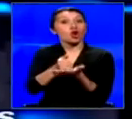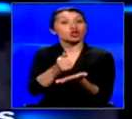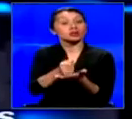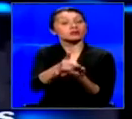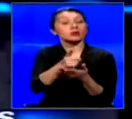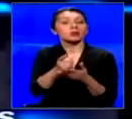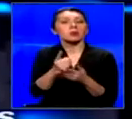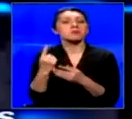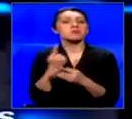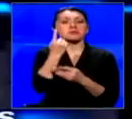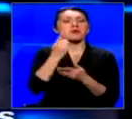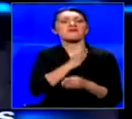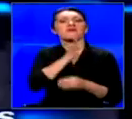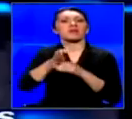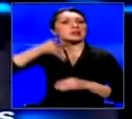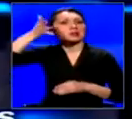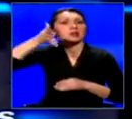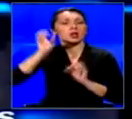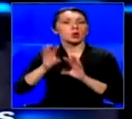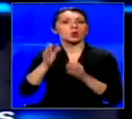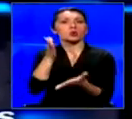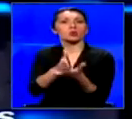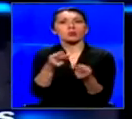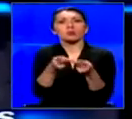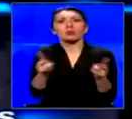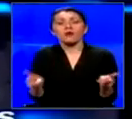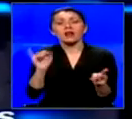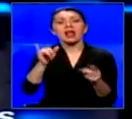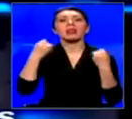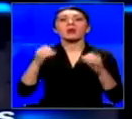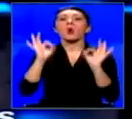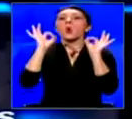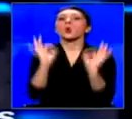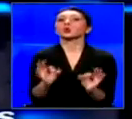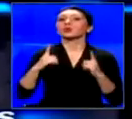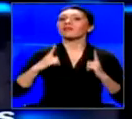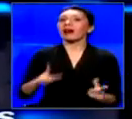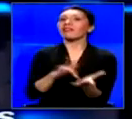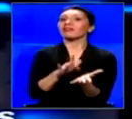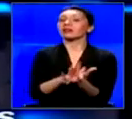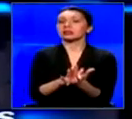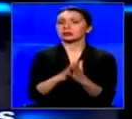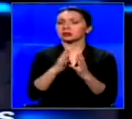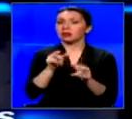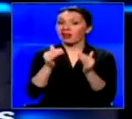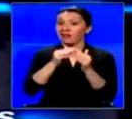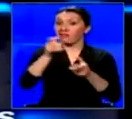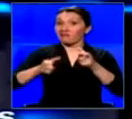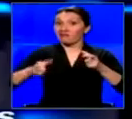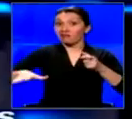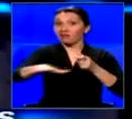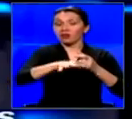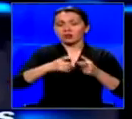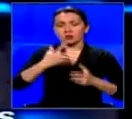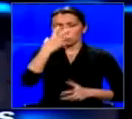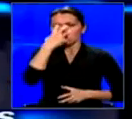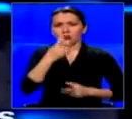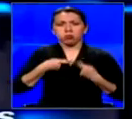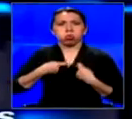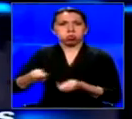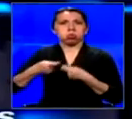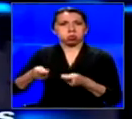viaje a seminarios de educación pública y deporte justo para las vacaciones. Los vecinos están indignados y acusan